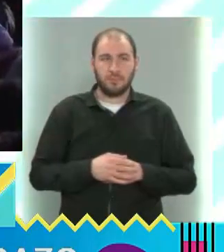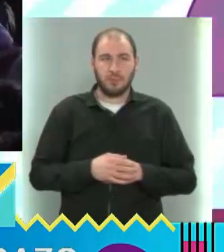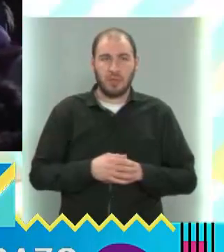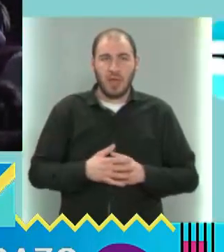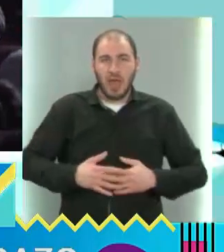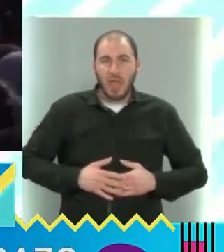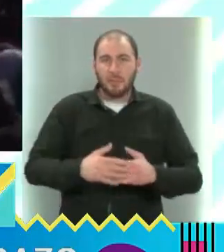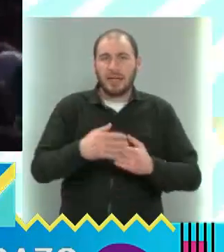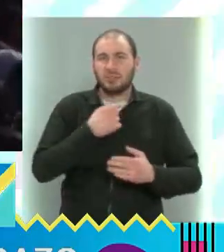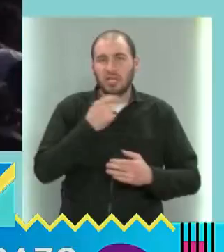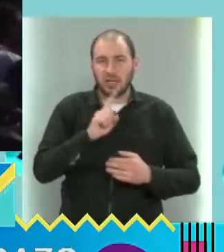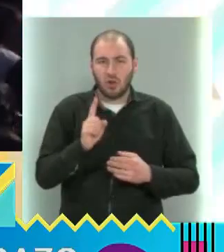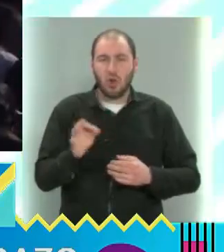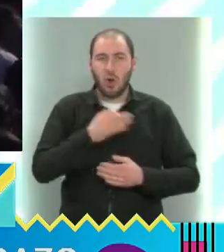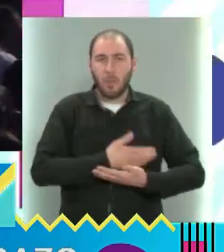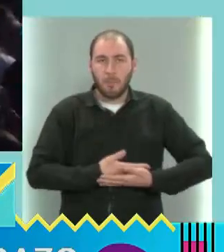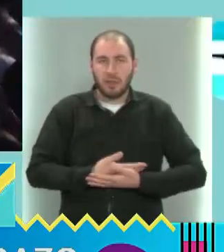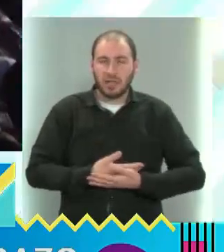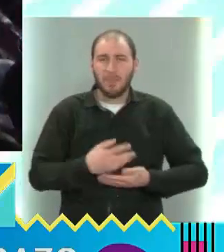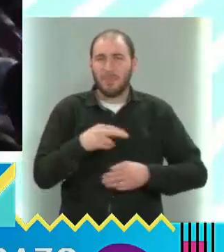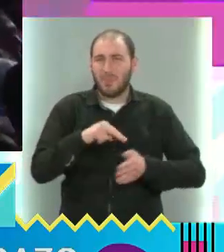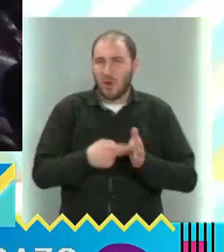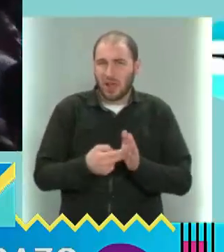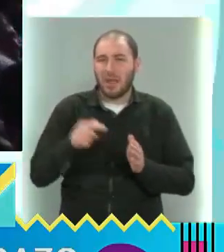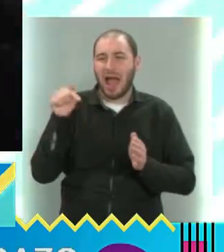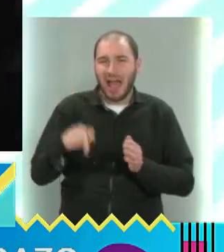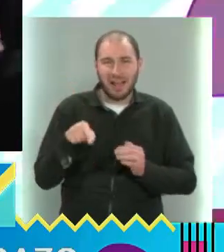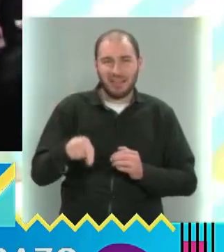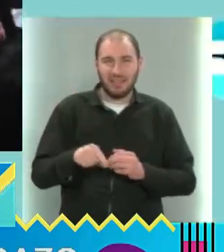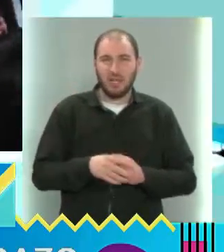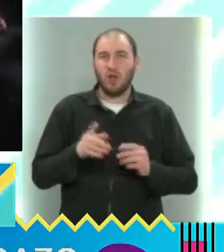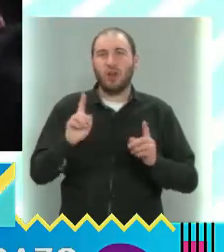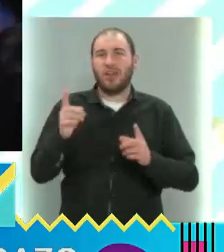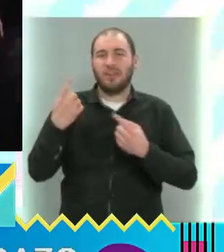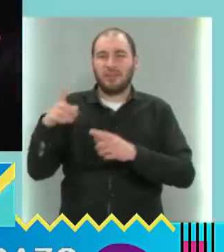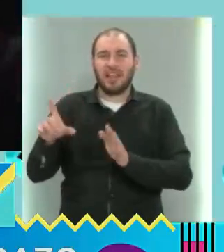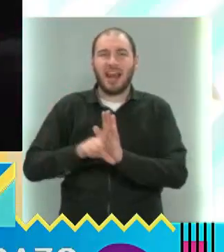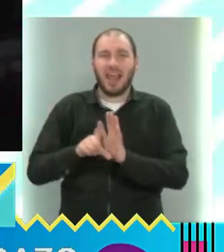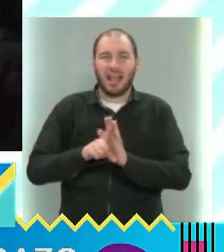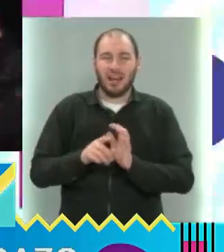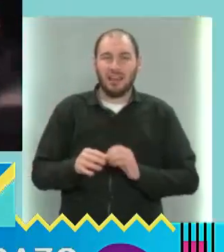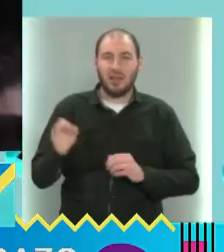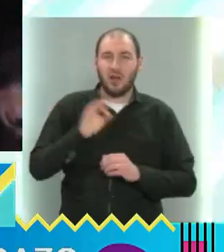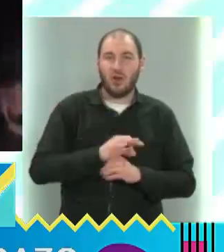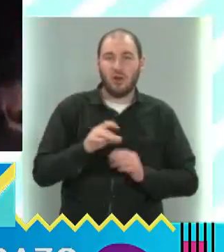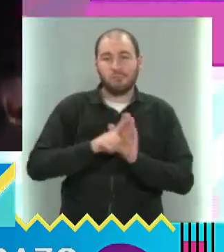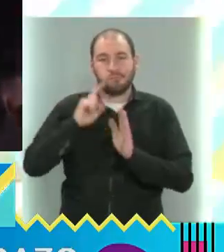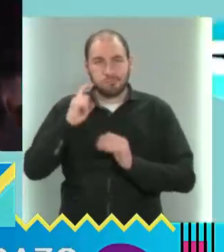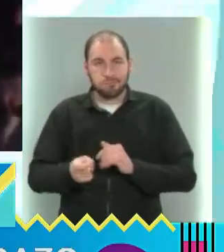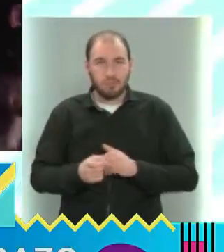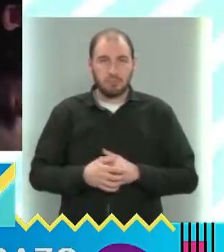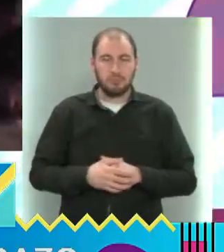En los embarazos no deseados, en la maternidad vulnerable, ahí está el punto, digamos, no en legal o